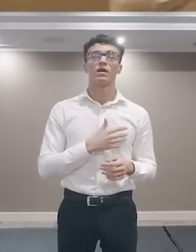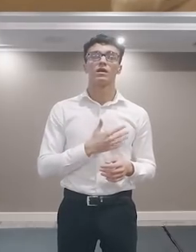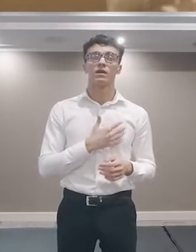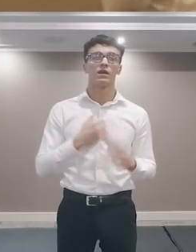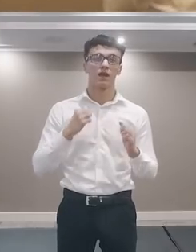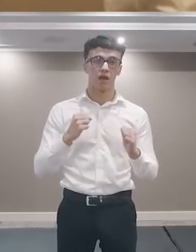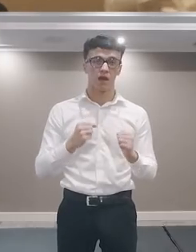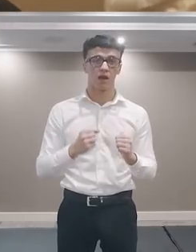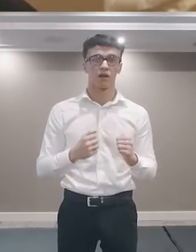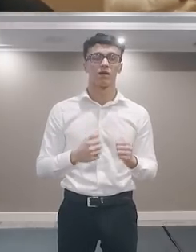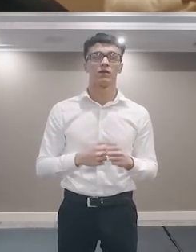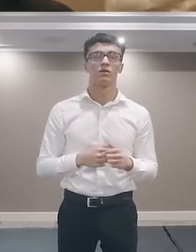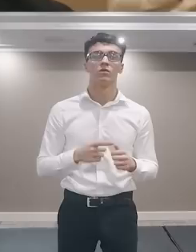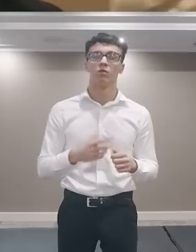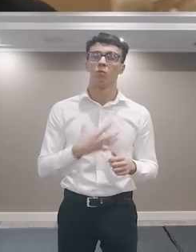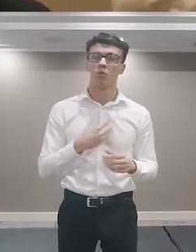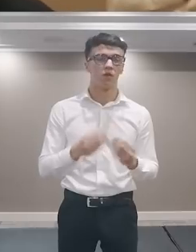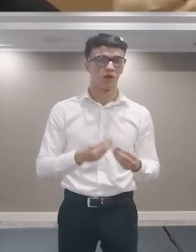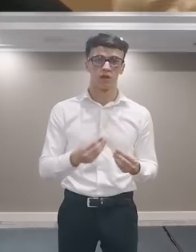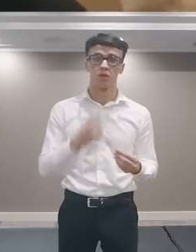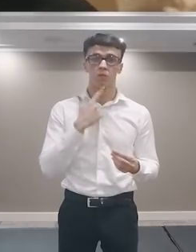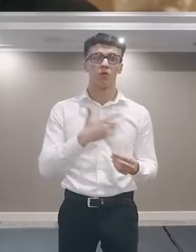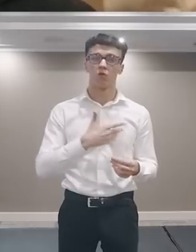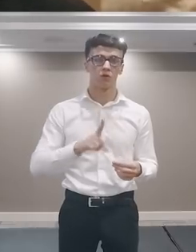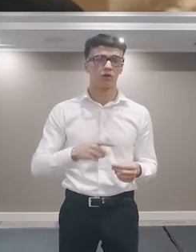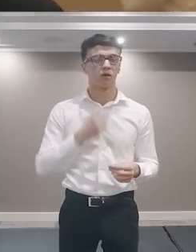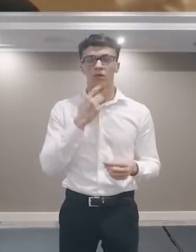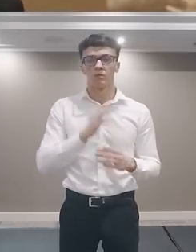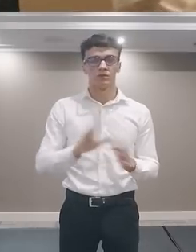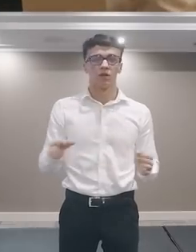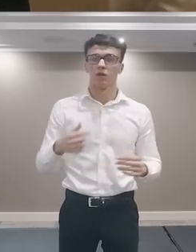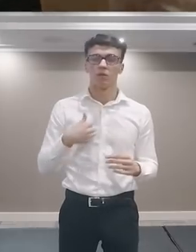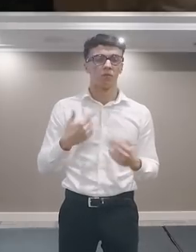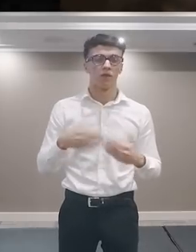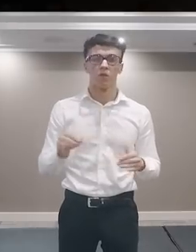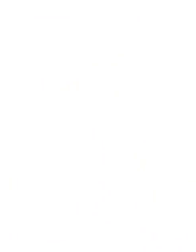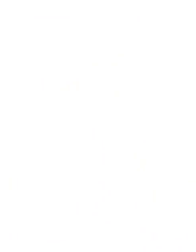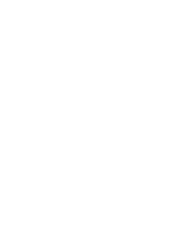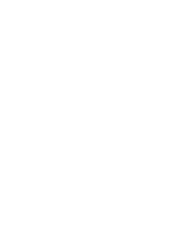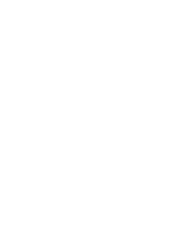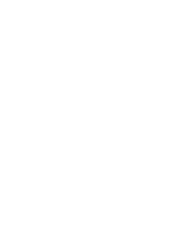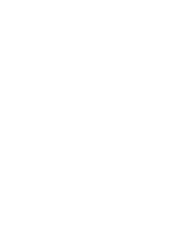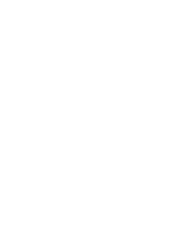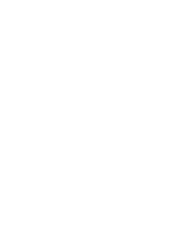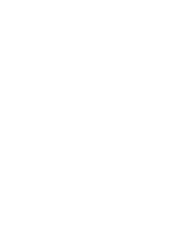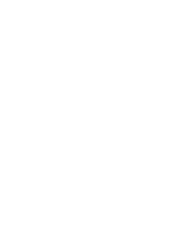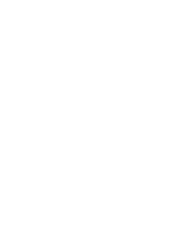quieres que no es para ti perfecto también pudo decir nosotros vamos a seguir viajando y vamos a ir ganando dinero